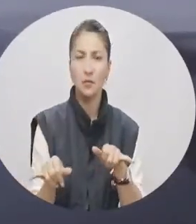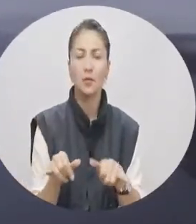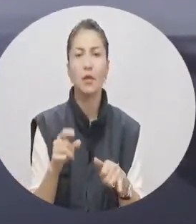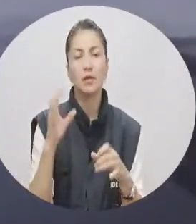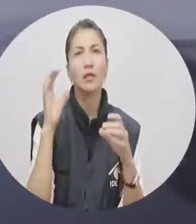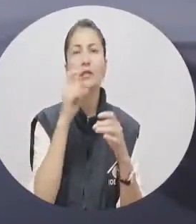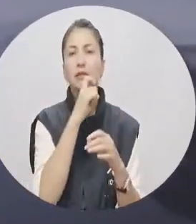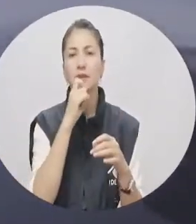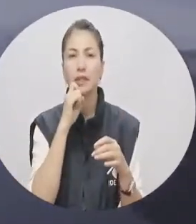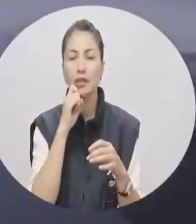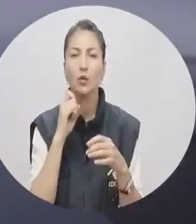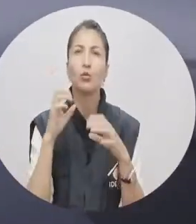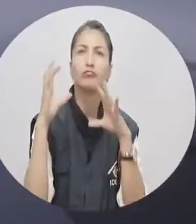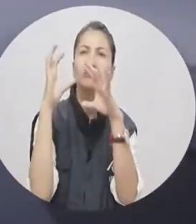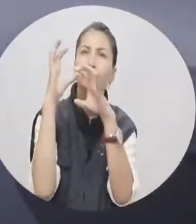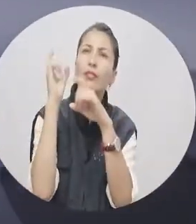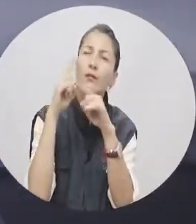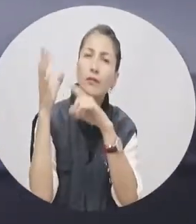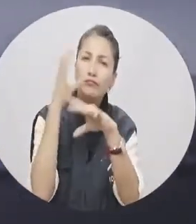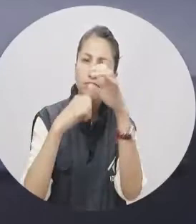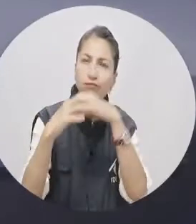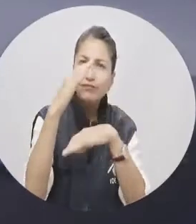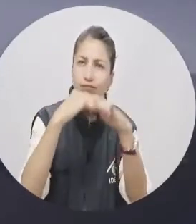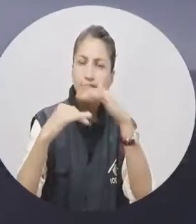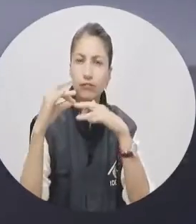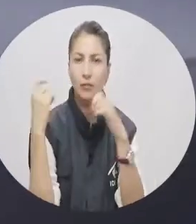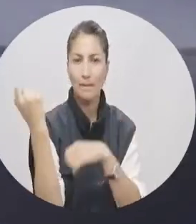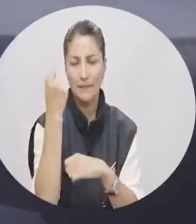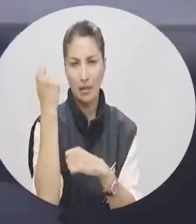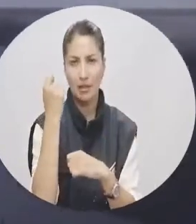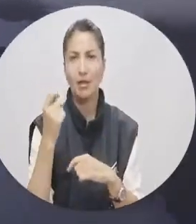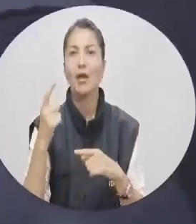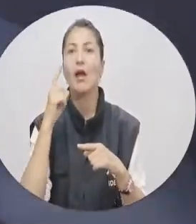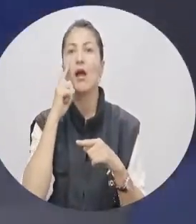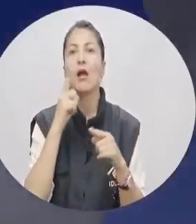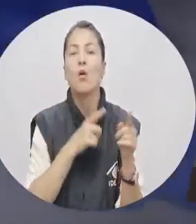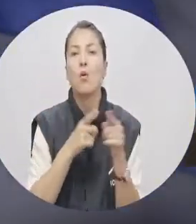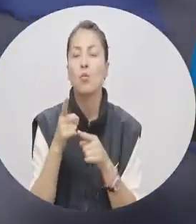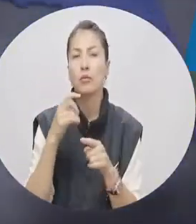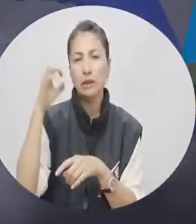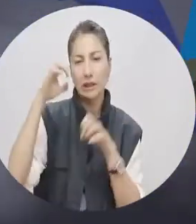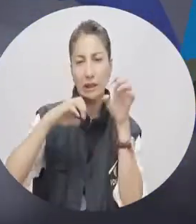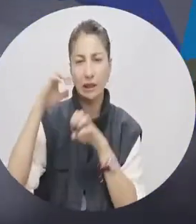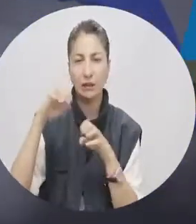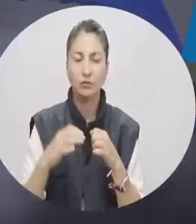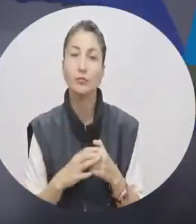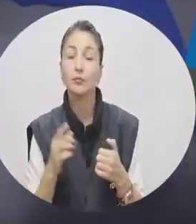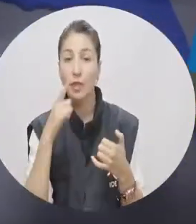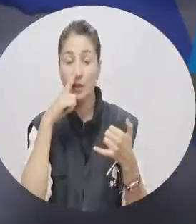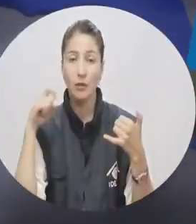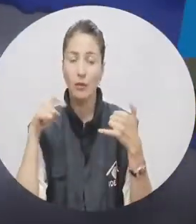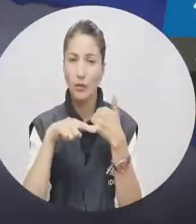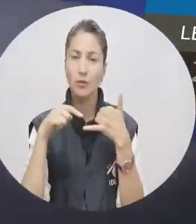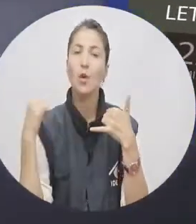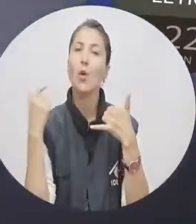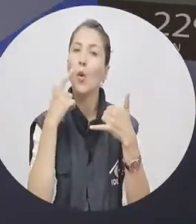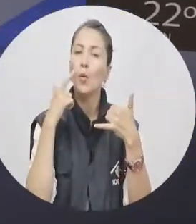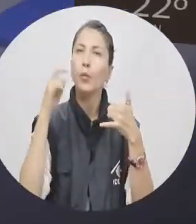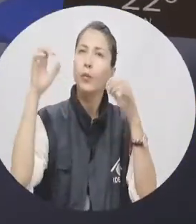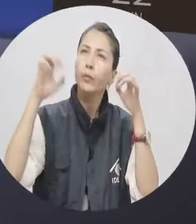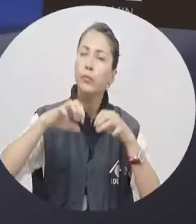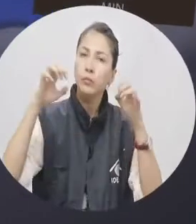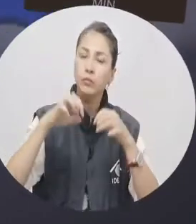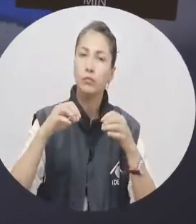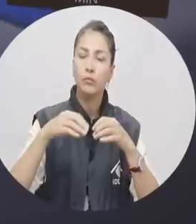nubes y más densidad en el piedemonte del meta donde podría haber turistas la amazonía se viste de aguacero y